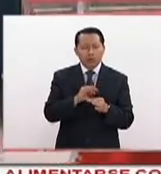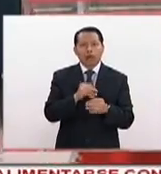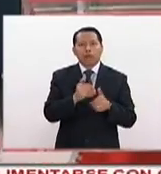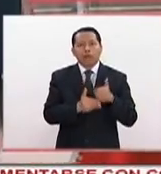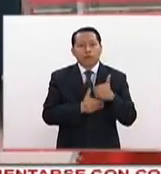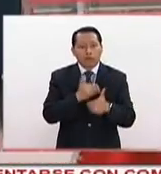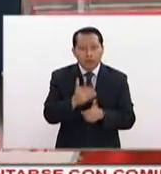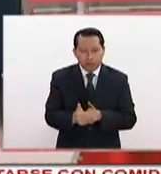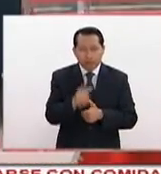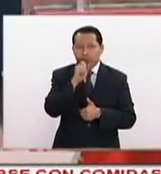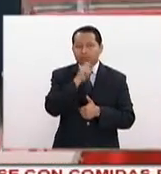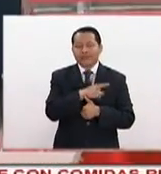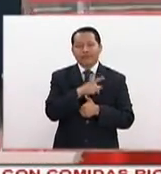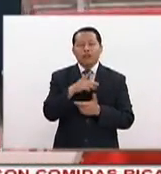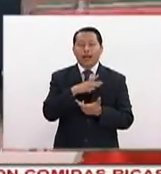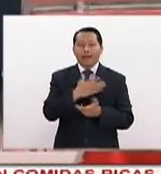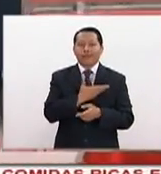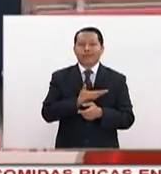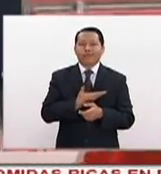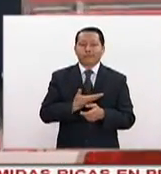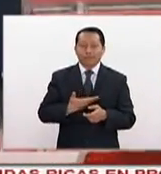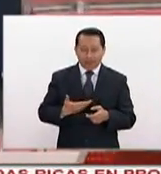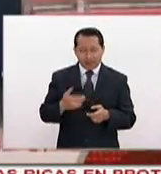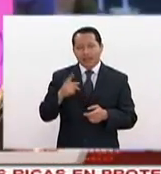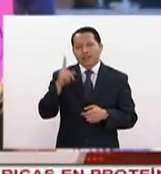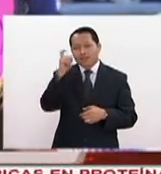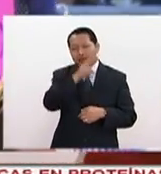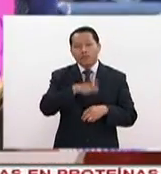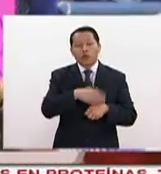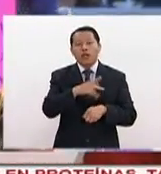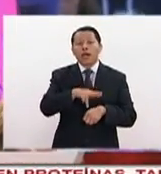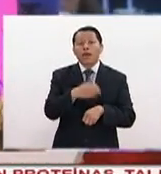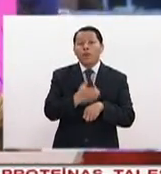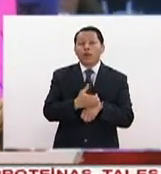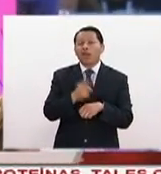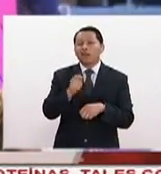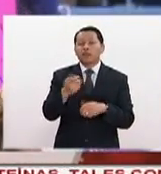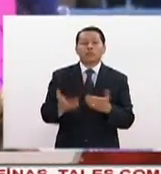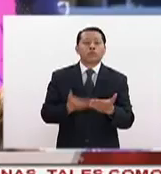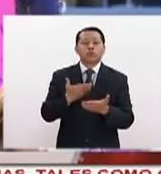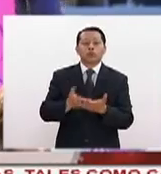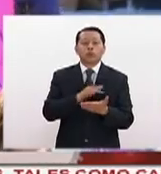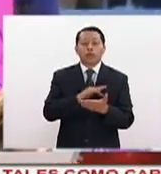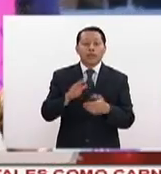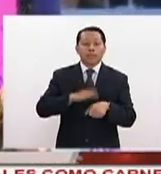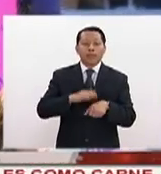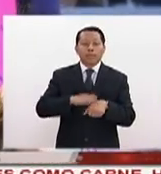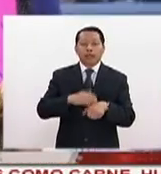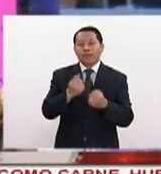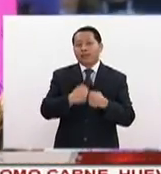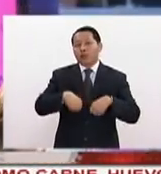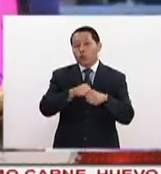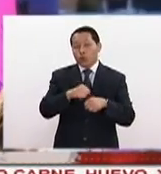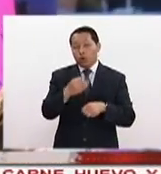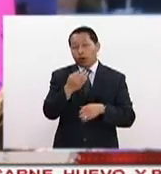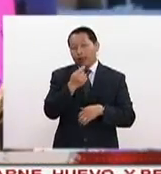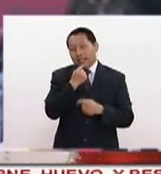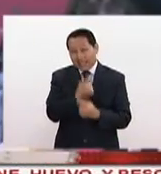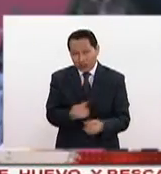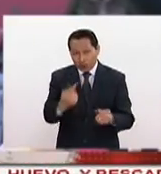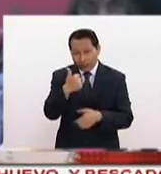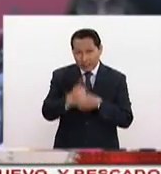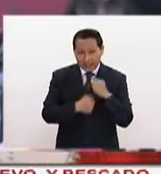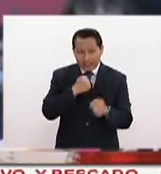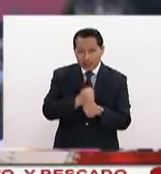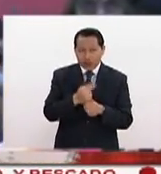embargo el propio presidente lo dinamitó. Por ejemplo, cuando los republicanos propusieron extender el seguro médico infantil por 6 años, él salió con un